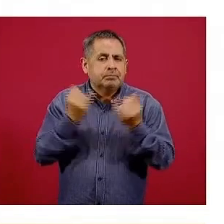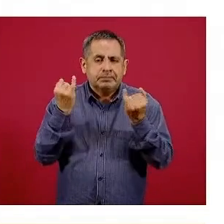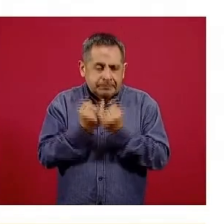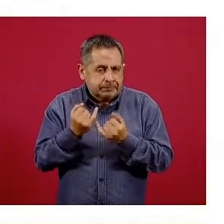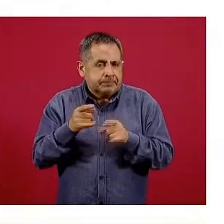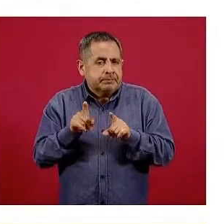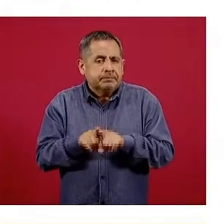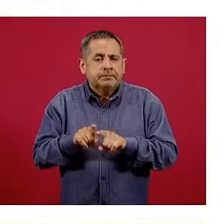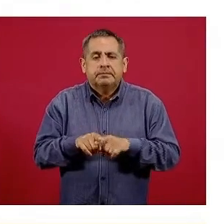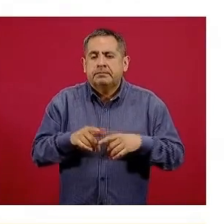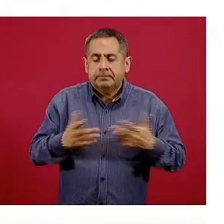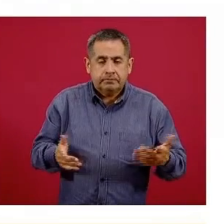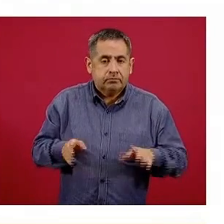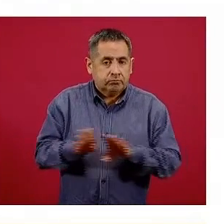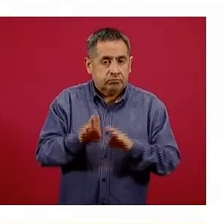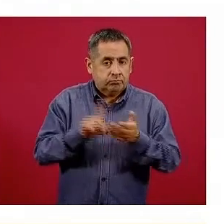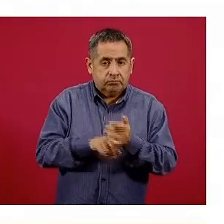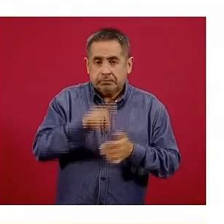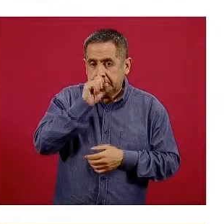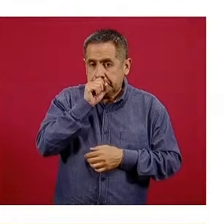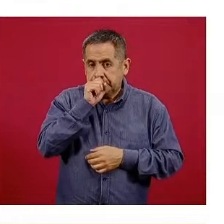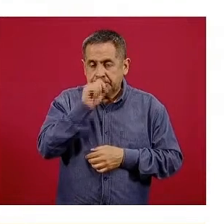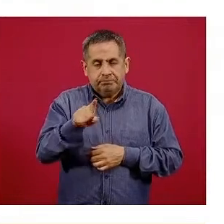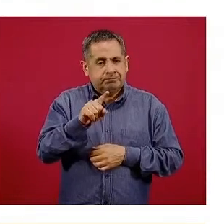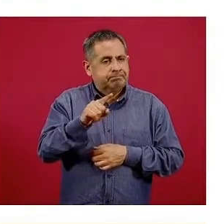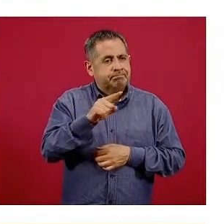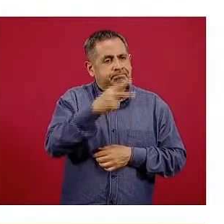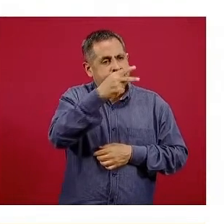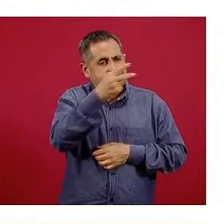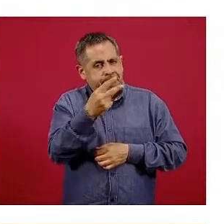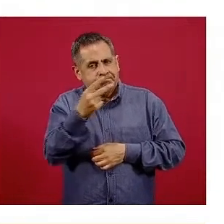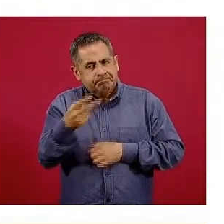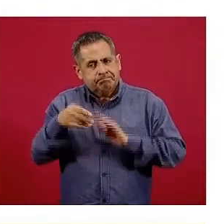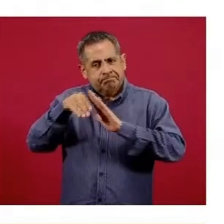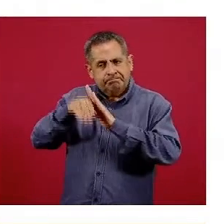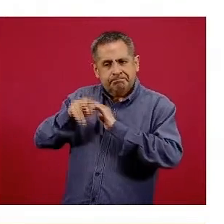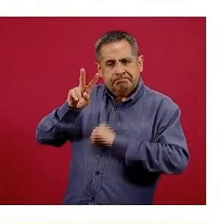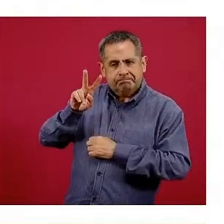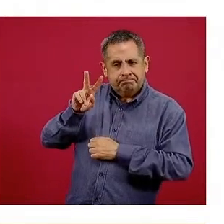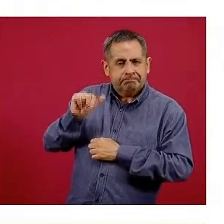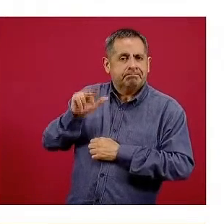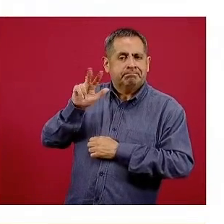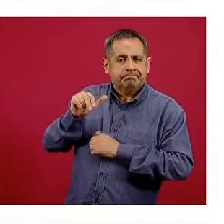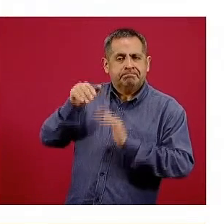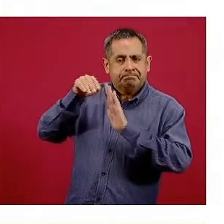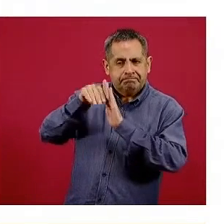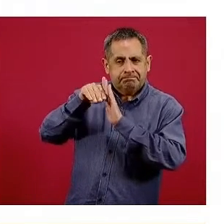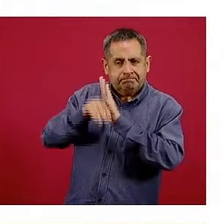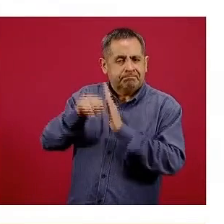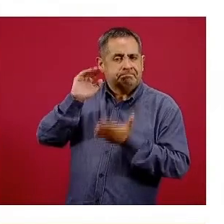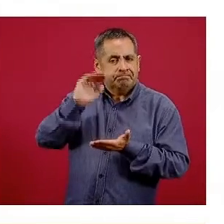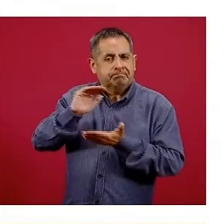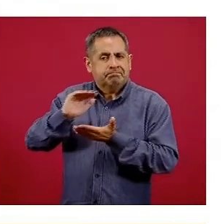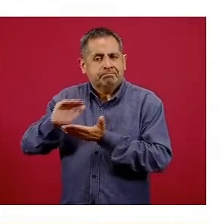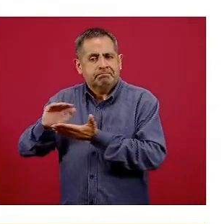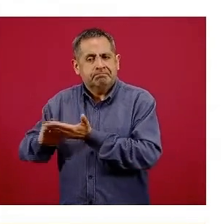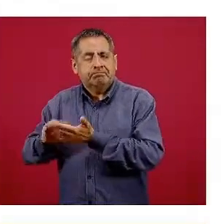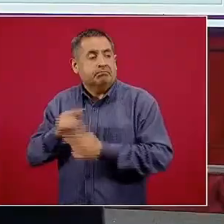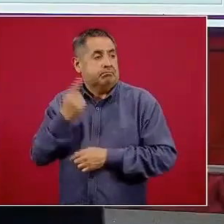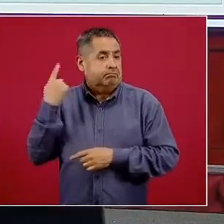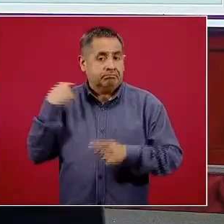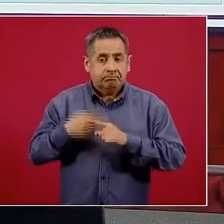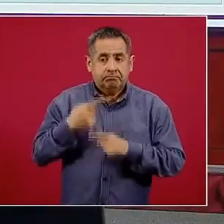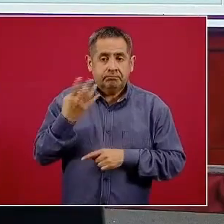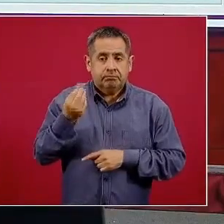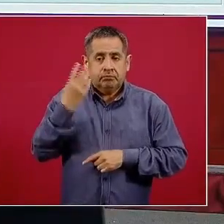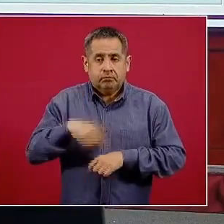prácticamente, y lo más importante, las mismas tendencias descendentes de las últimas, ya para el día de hoy, 9 semanas.